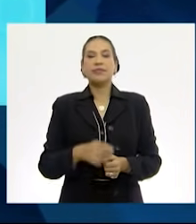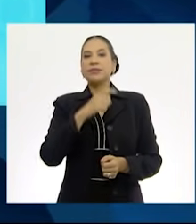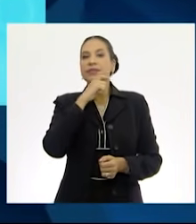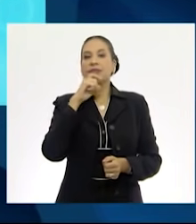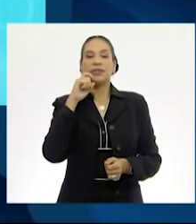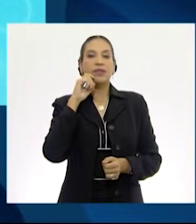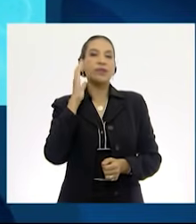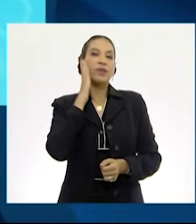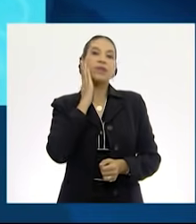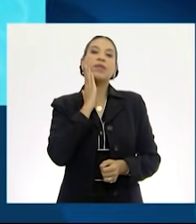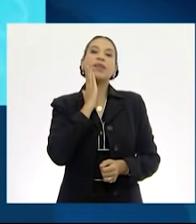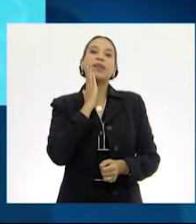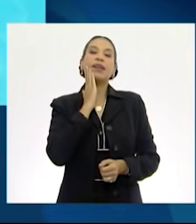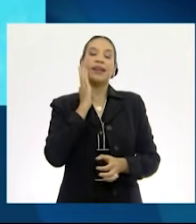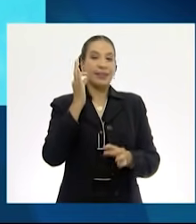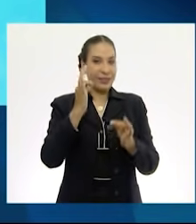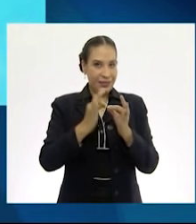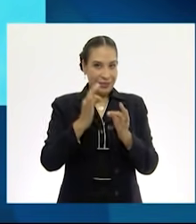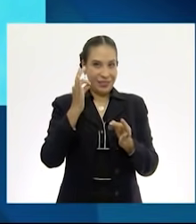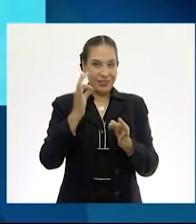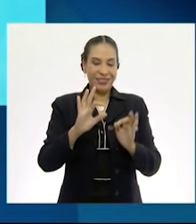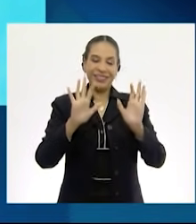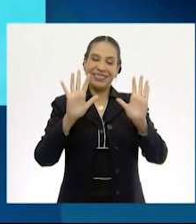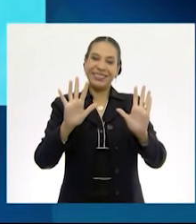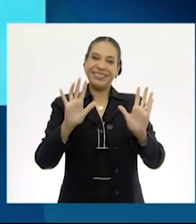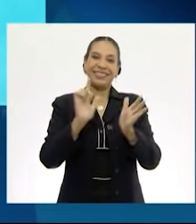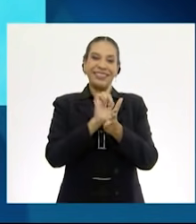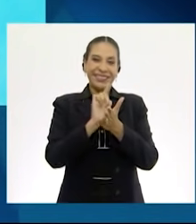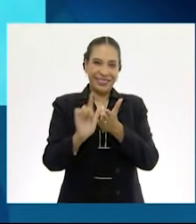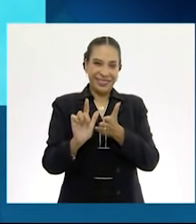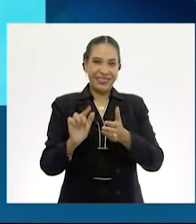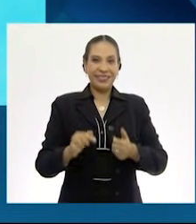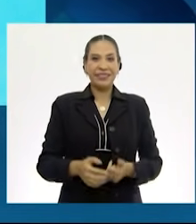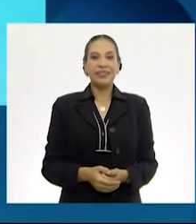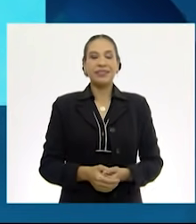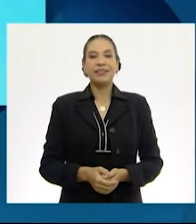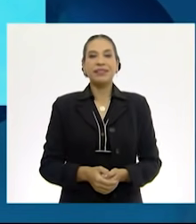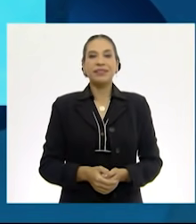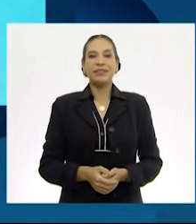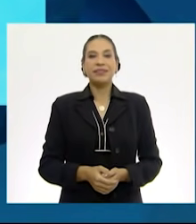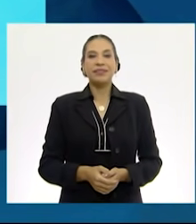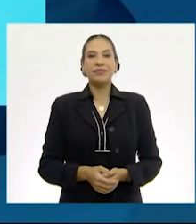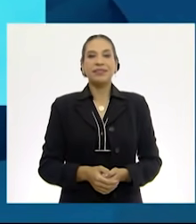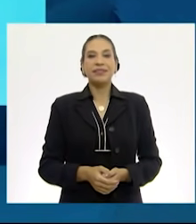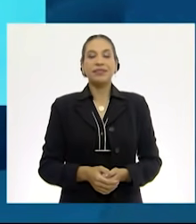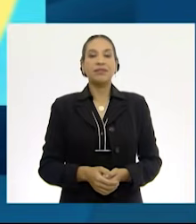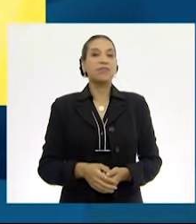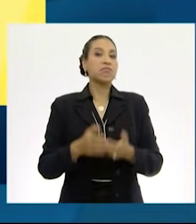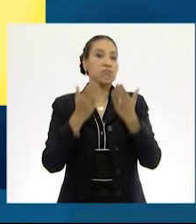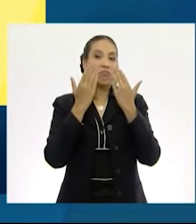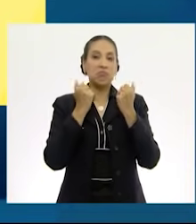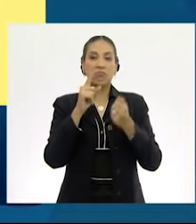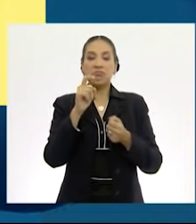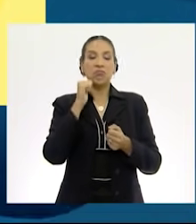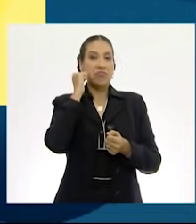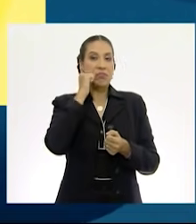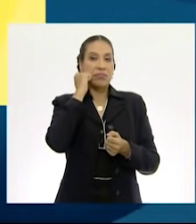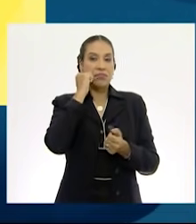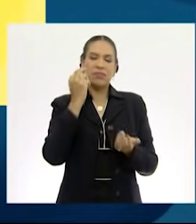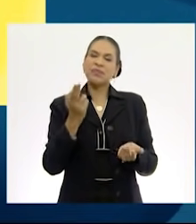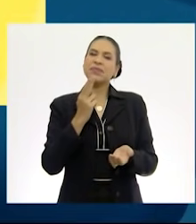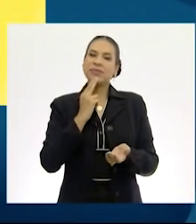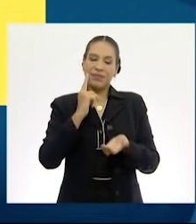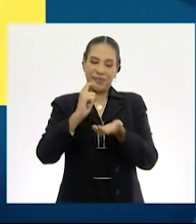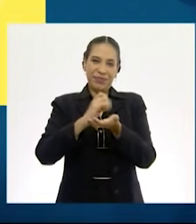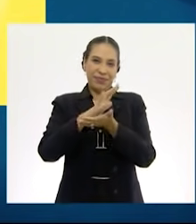Sécalas con una toalla. ¡Y listo! ¡Tus manos están limpias! Si no tienes agua y jabón,